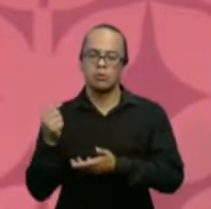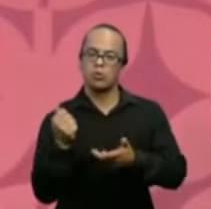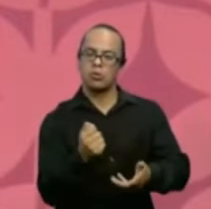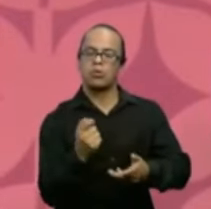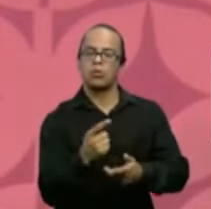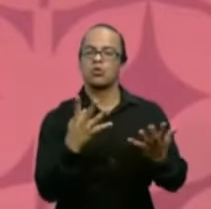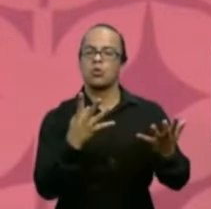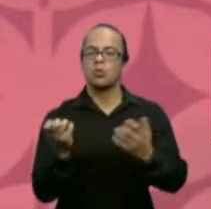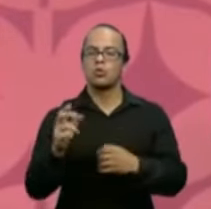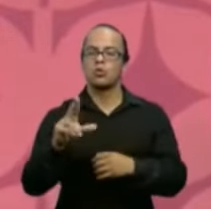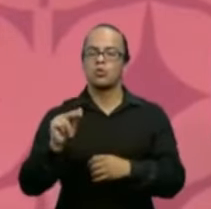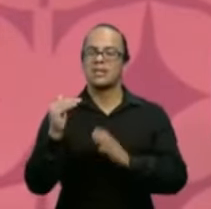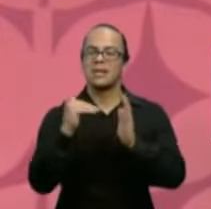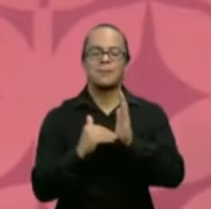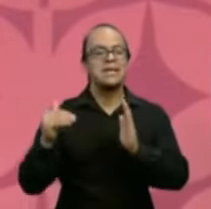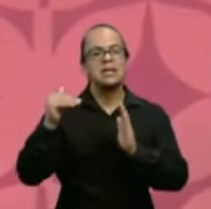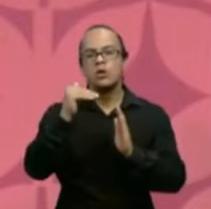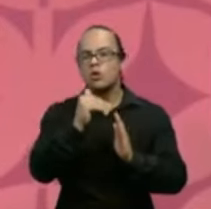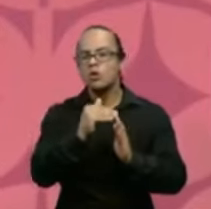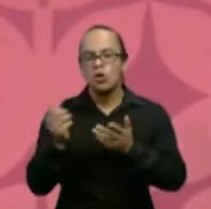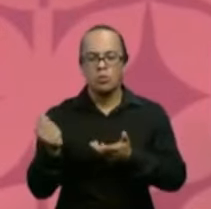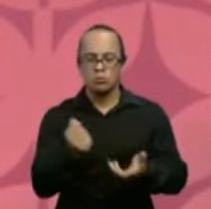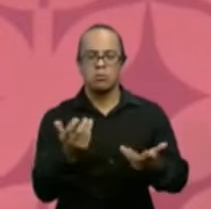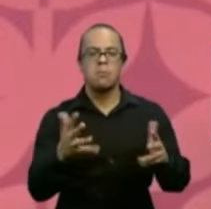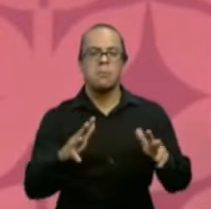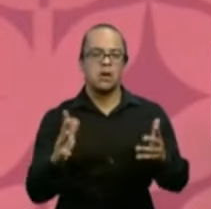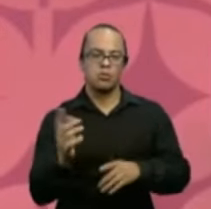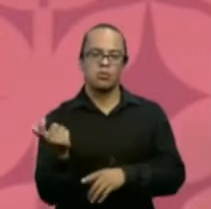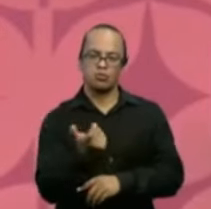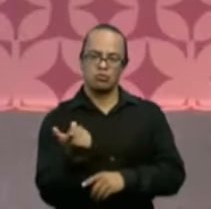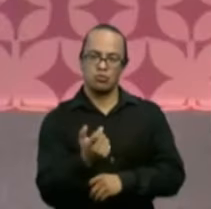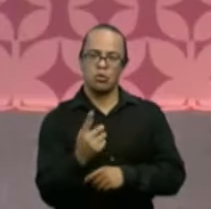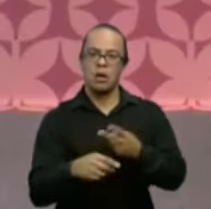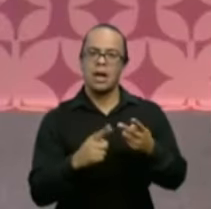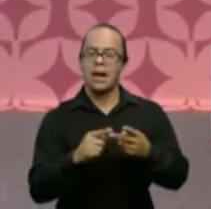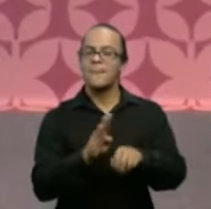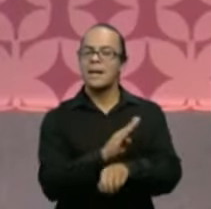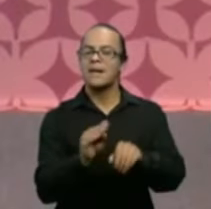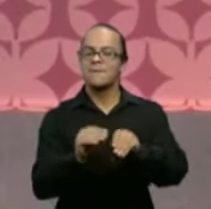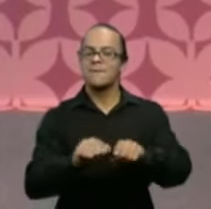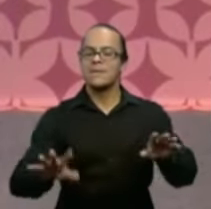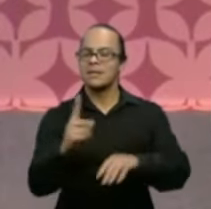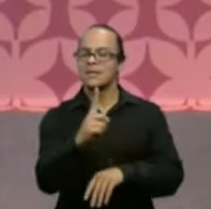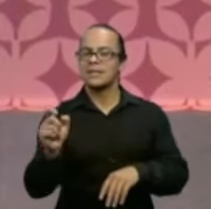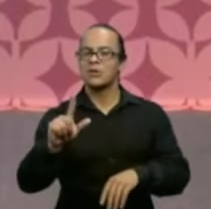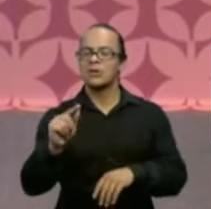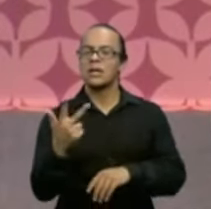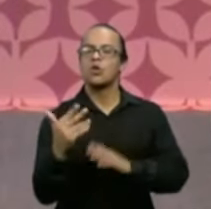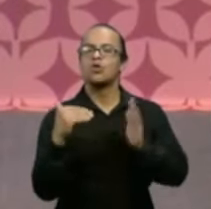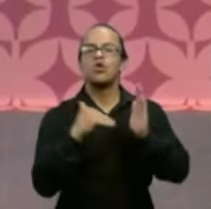de 980 millones de pesos aproximadamente, beneficiando a